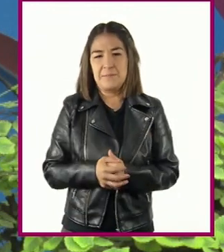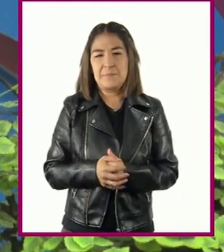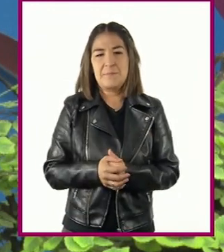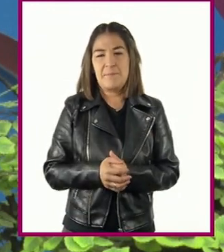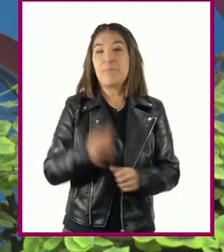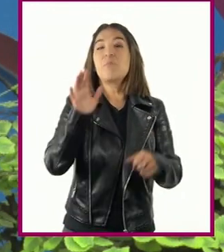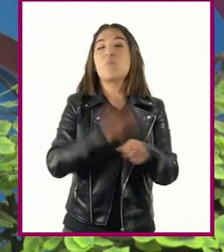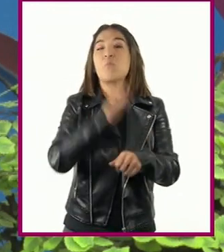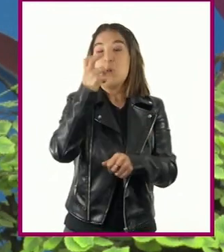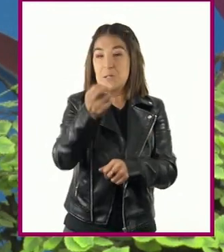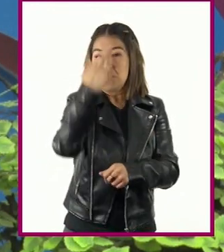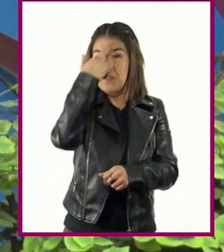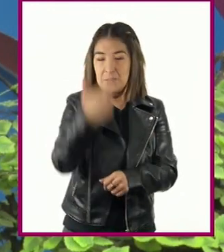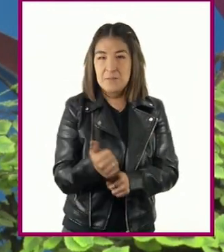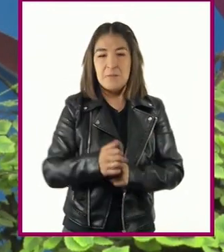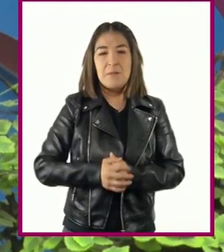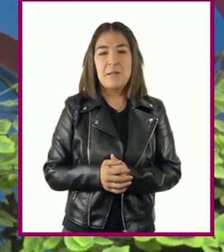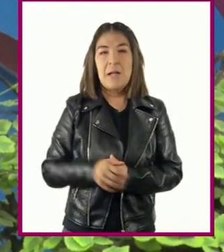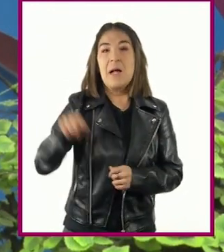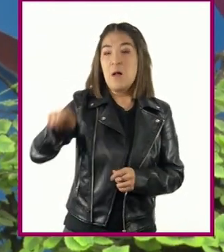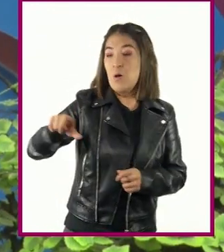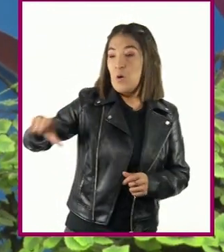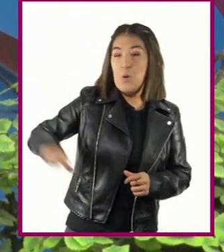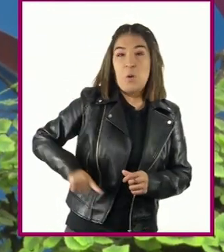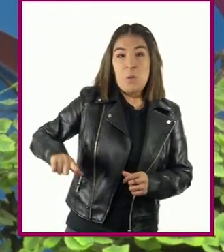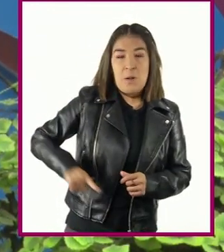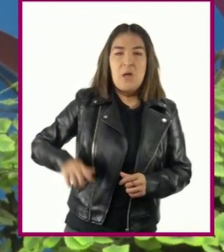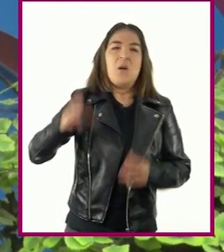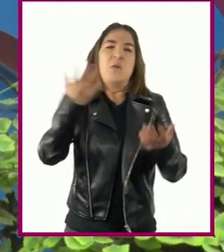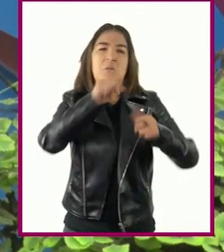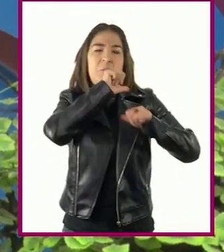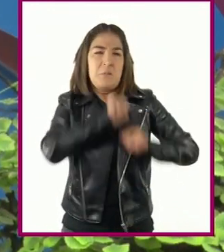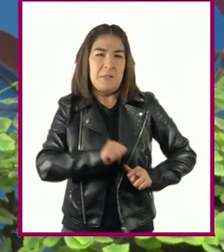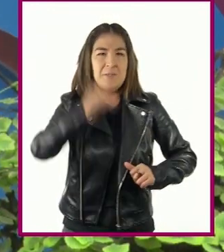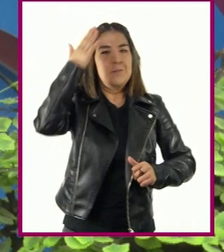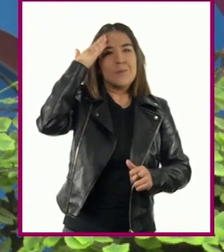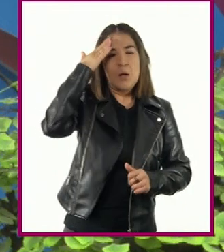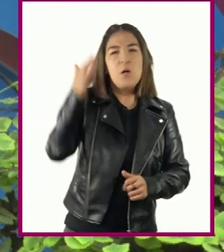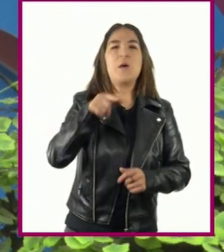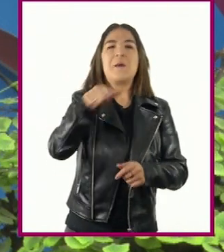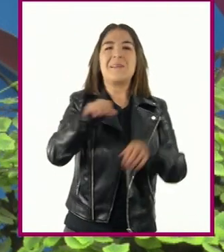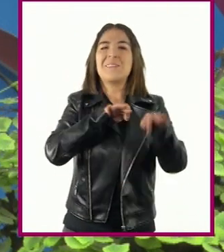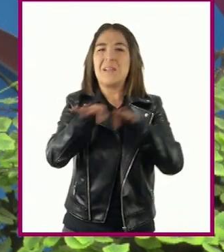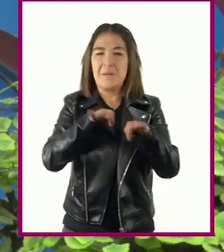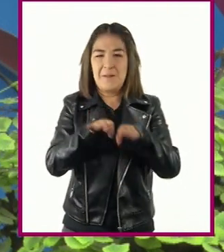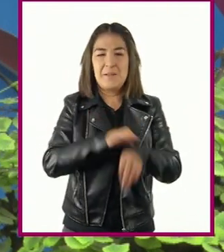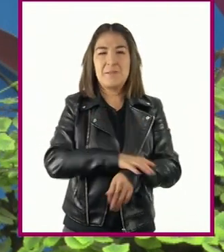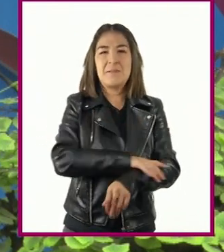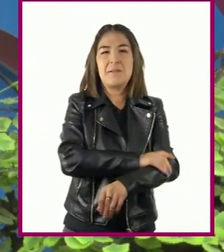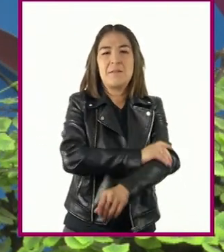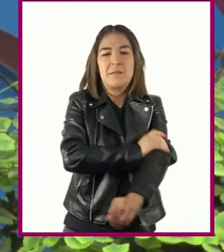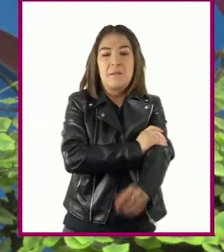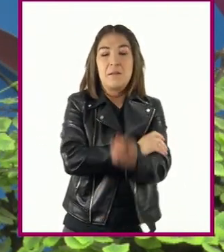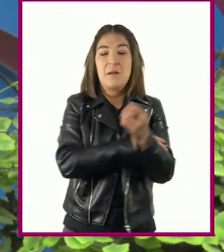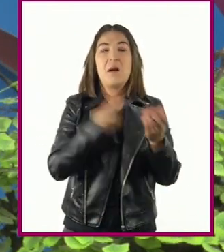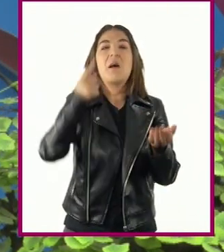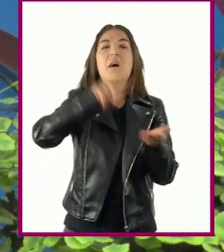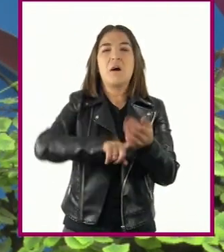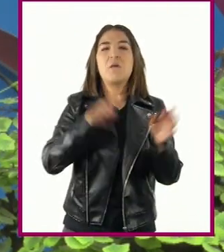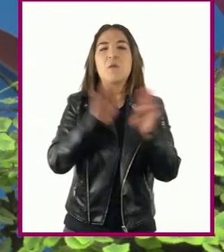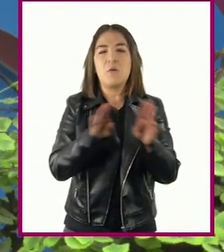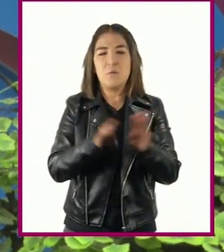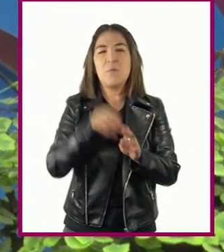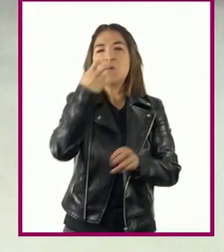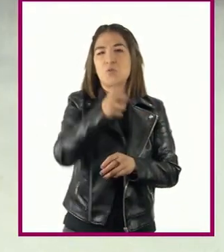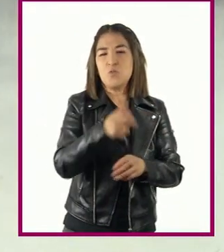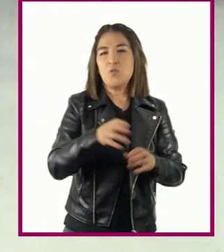Es por ello que para los gobernantes, autoridades y servidores públicos se ha establecido un